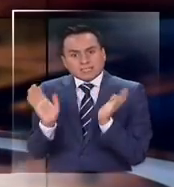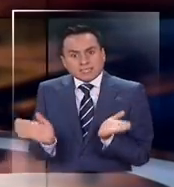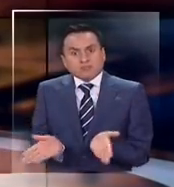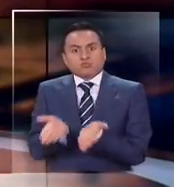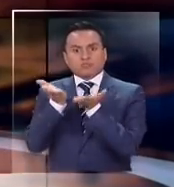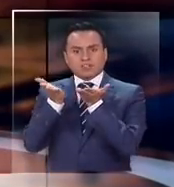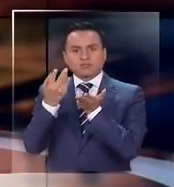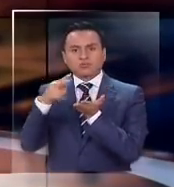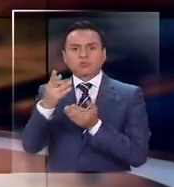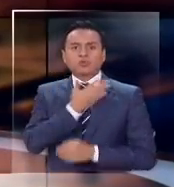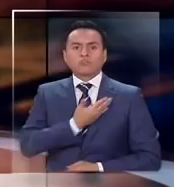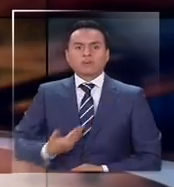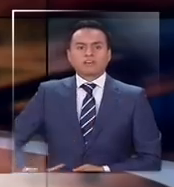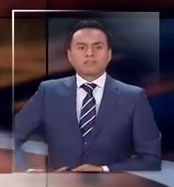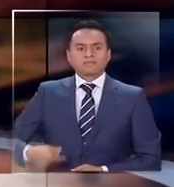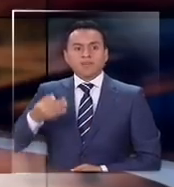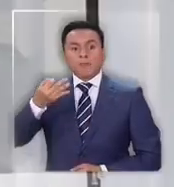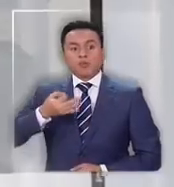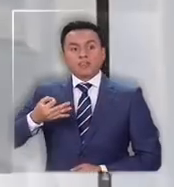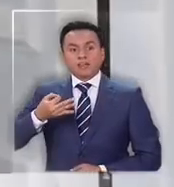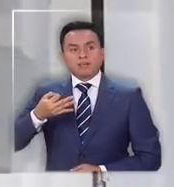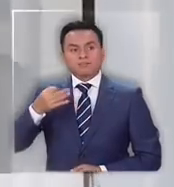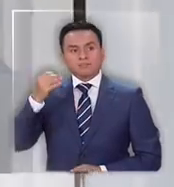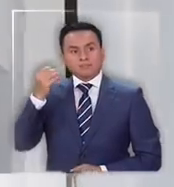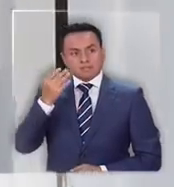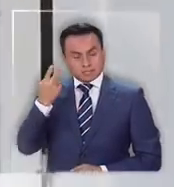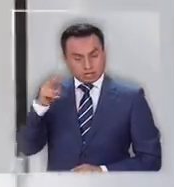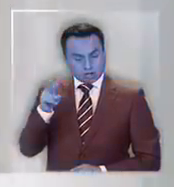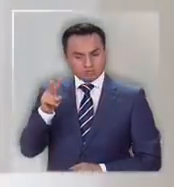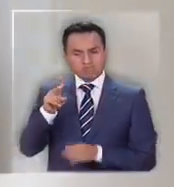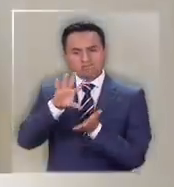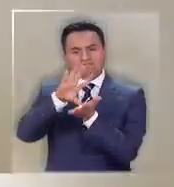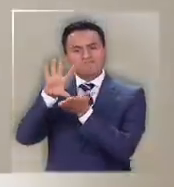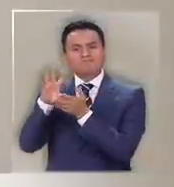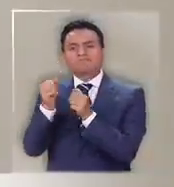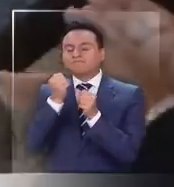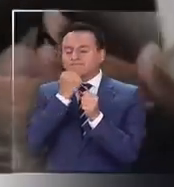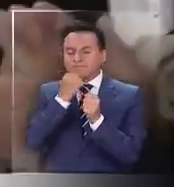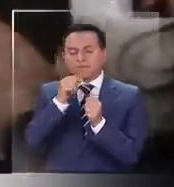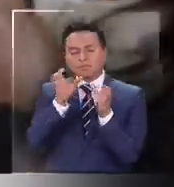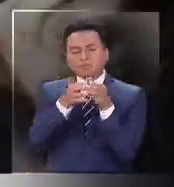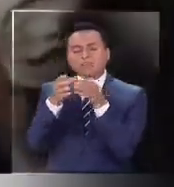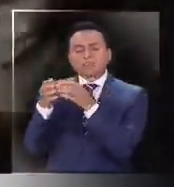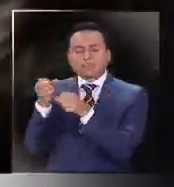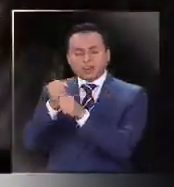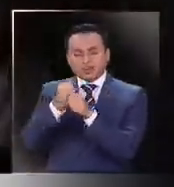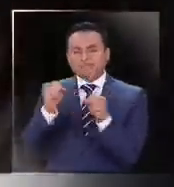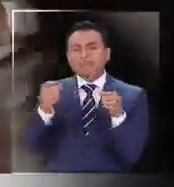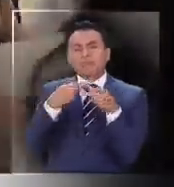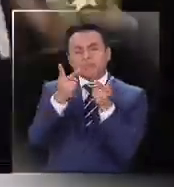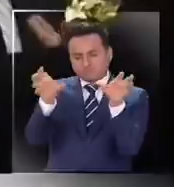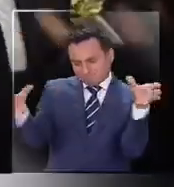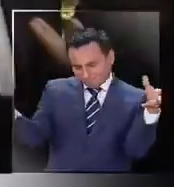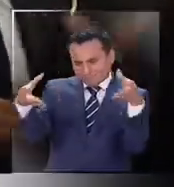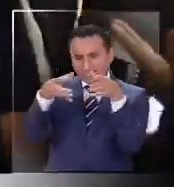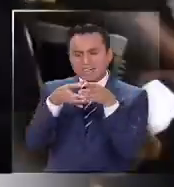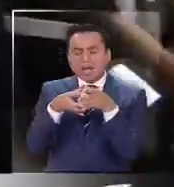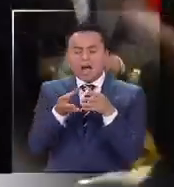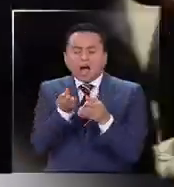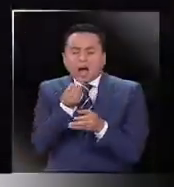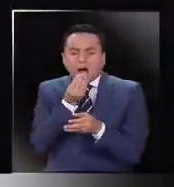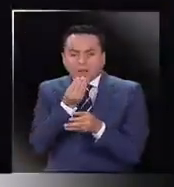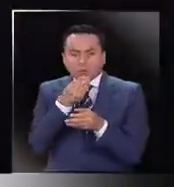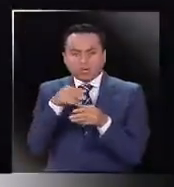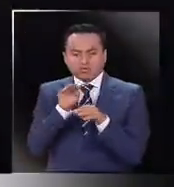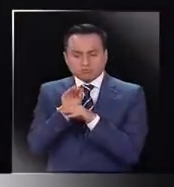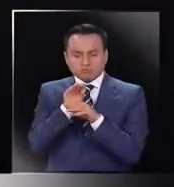impulsar durante su gobierno. En La Moneda, el mandatario recibió a organizaciones de trabajadores del sector público a las que convocó a un almuerzo. Previo a